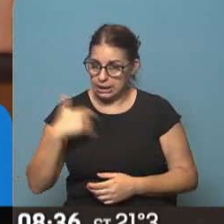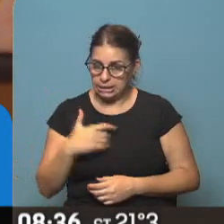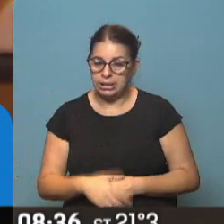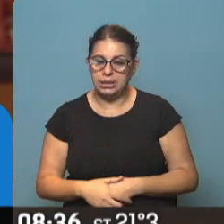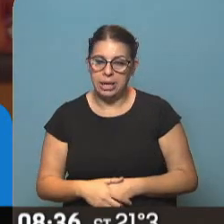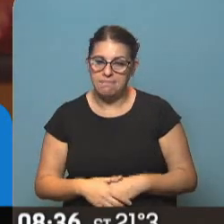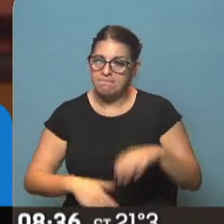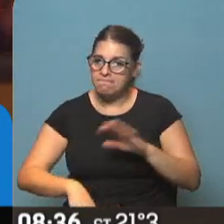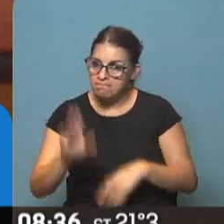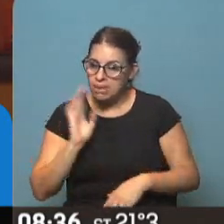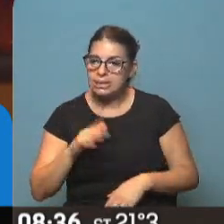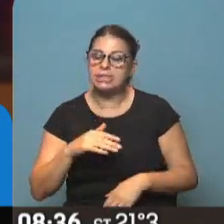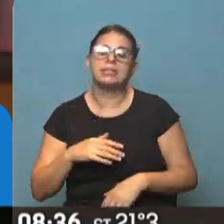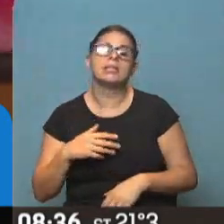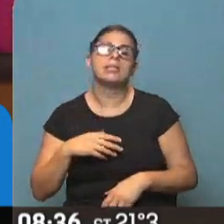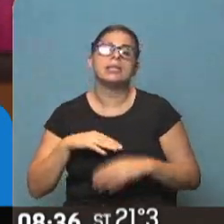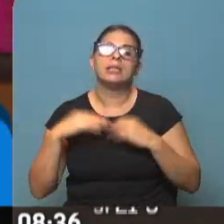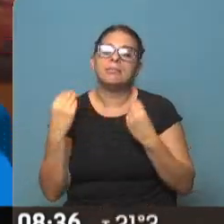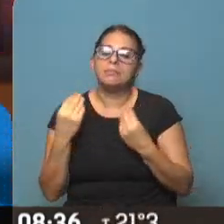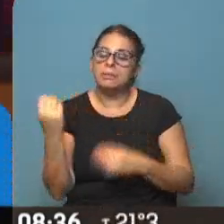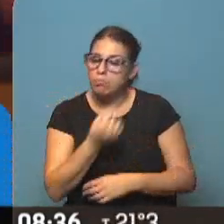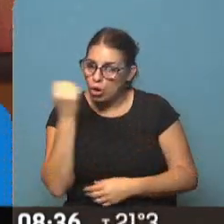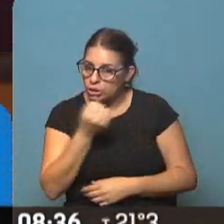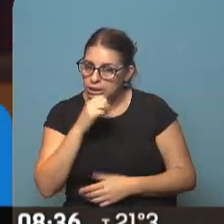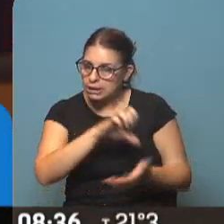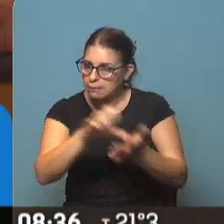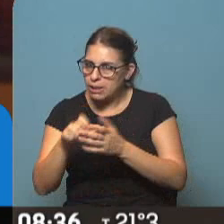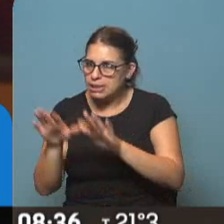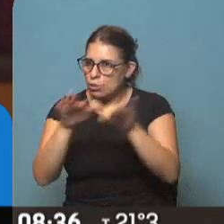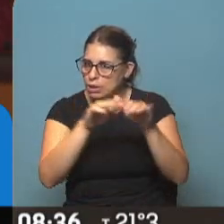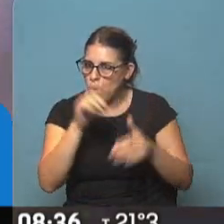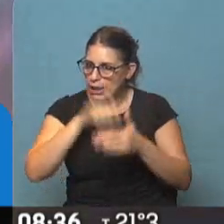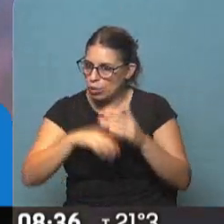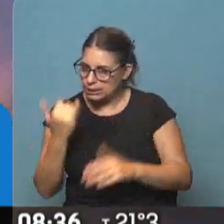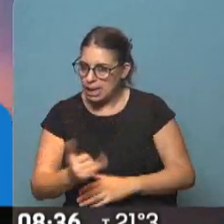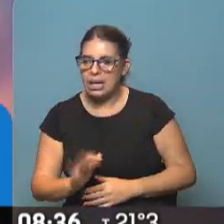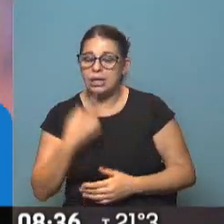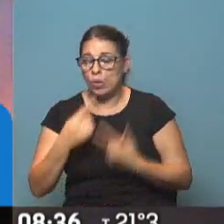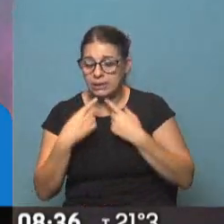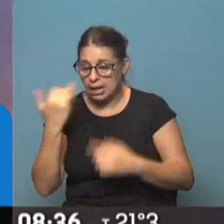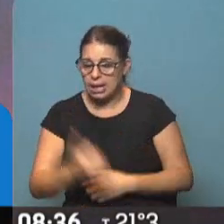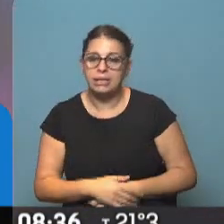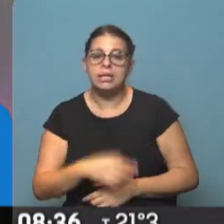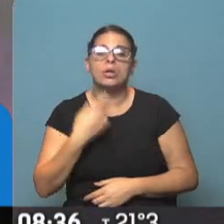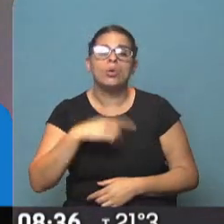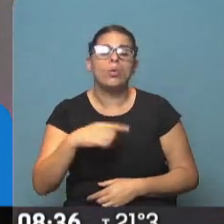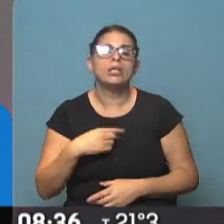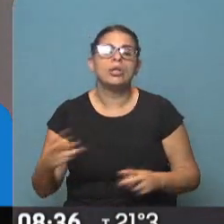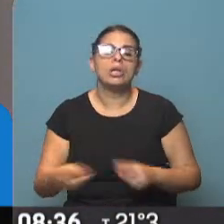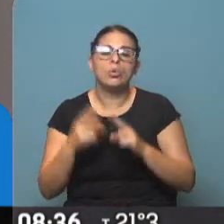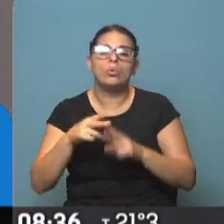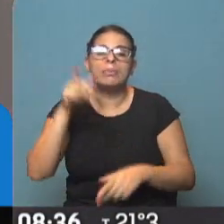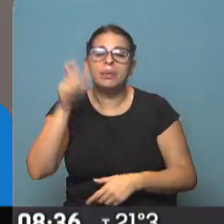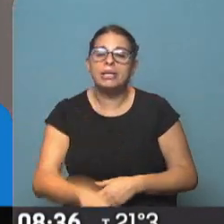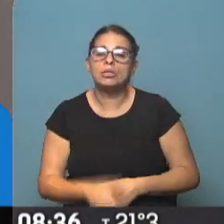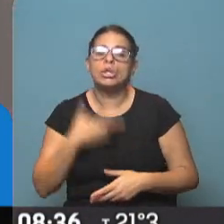que es la más alta de todos los países donde se hizo la misma encuesta cuando te encontrás con una persona que está en las antípodas de tu pensamiento que